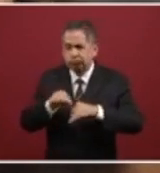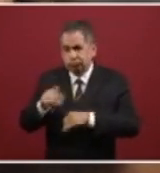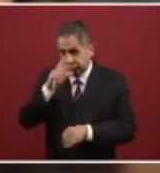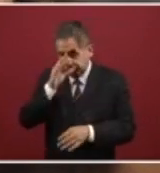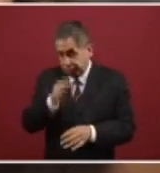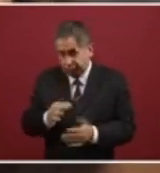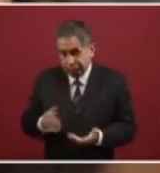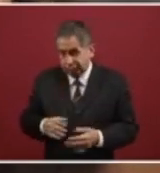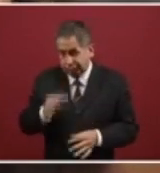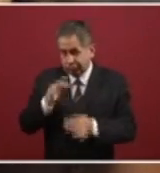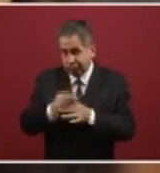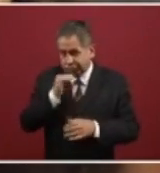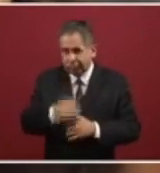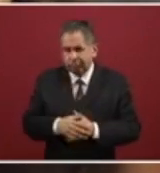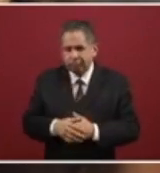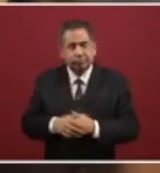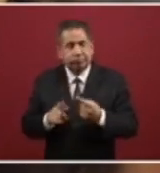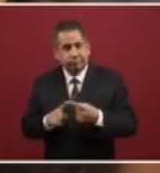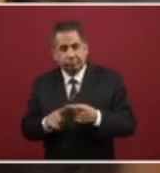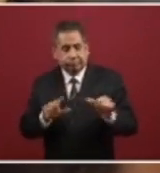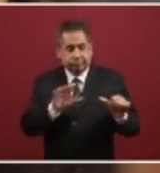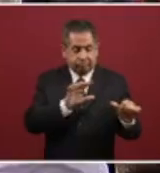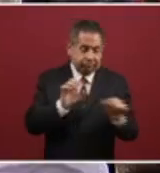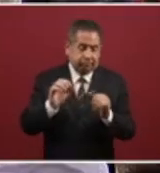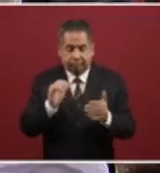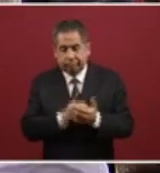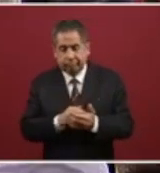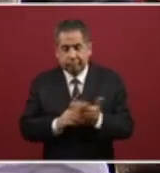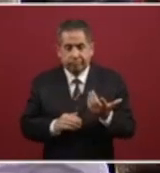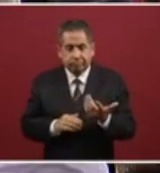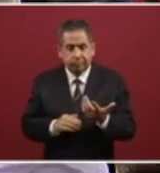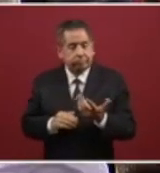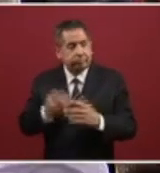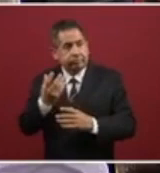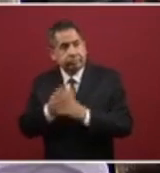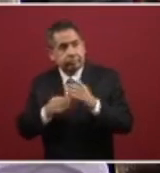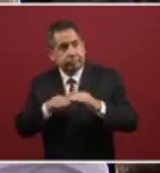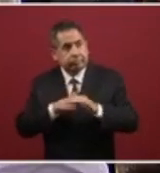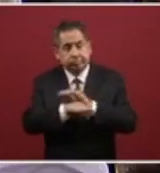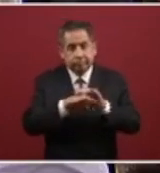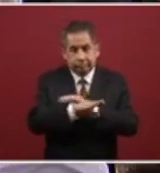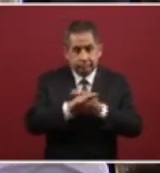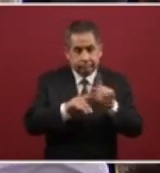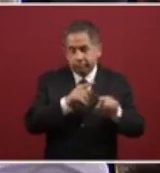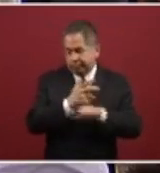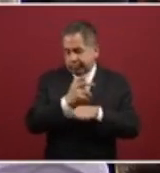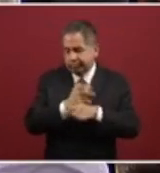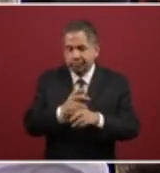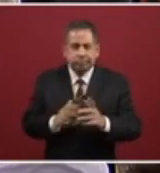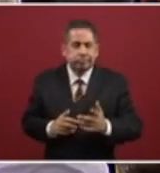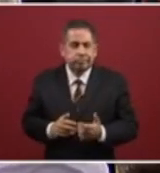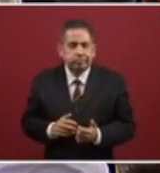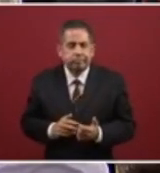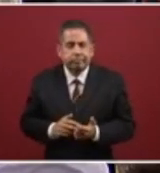Ahora, si usted dice que son 600,000 los que han pasado inusitadamente y